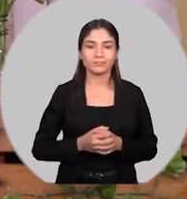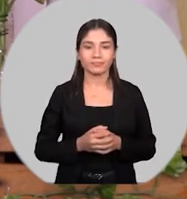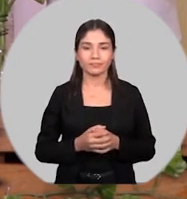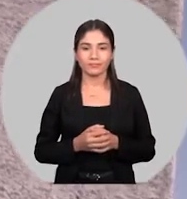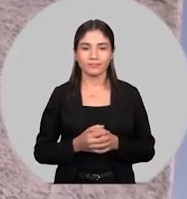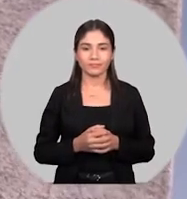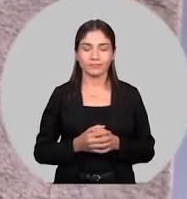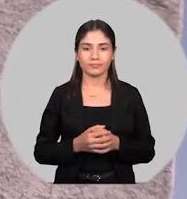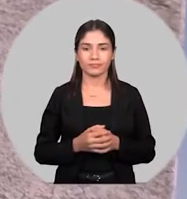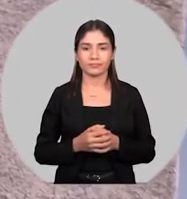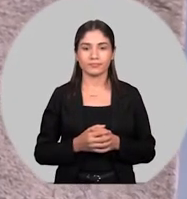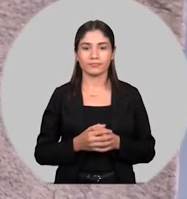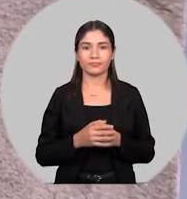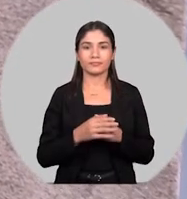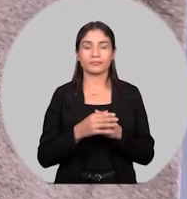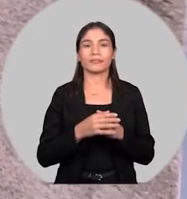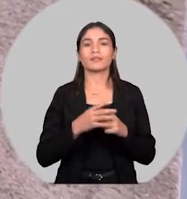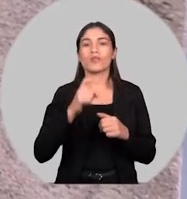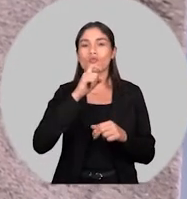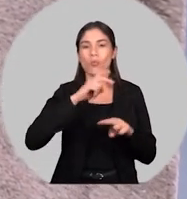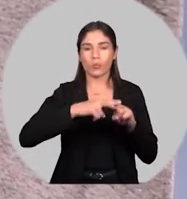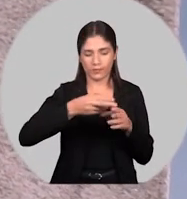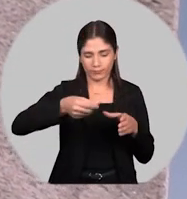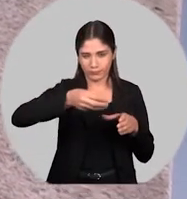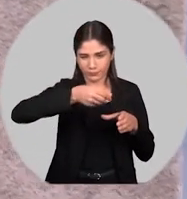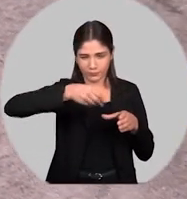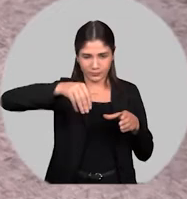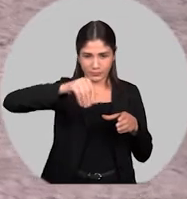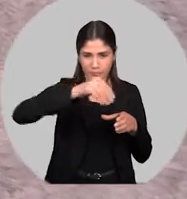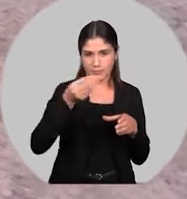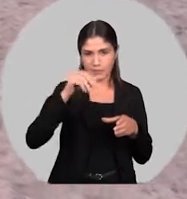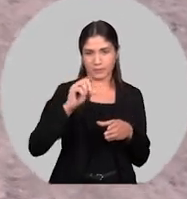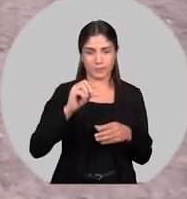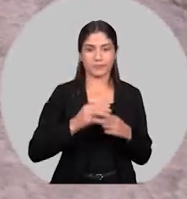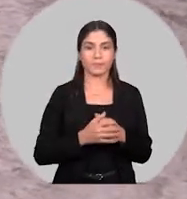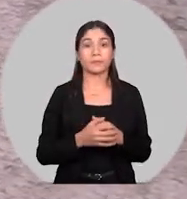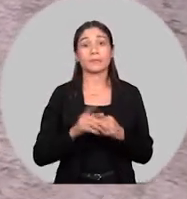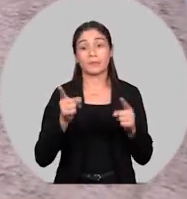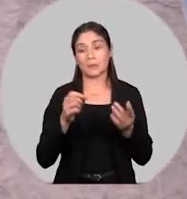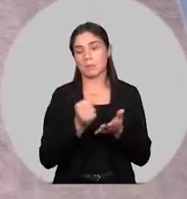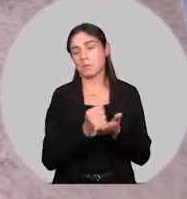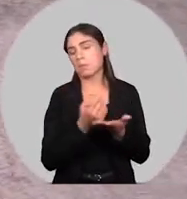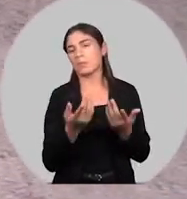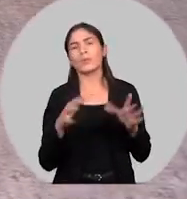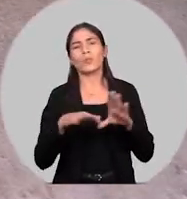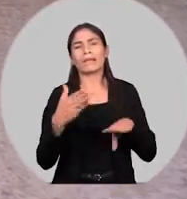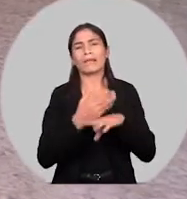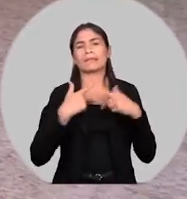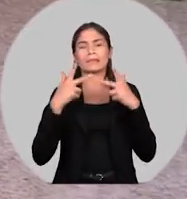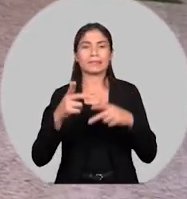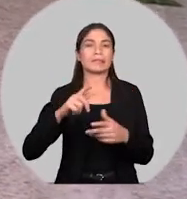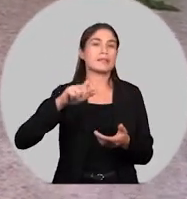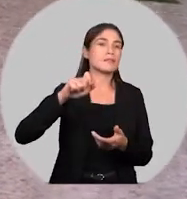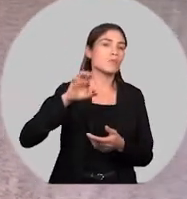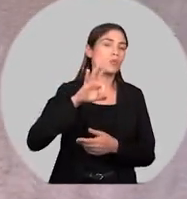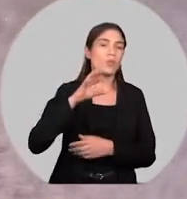vamos a tirar un poquitito más acá del bizcochuelo también. La ralladura de limón o de naranja,